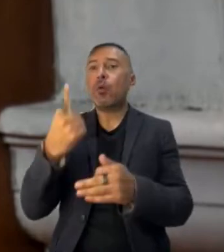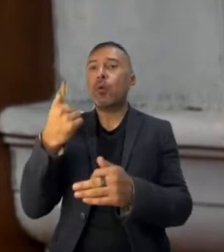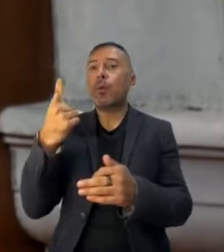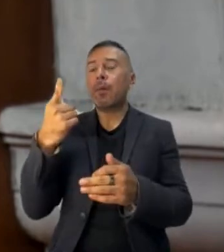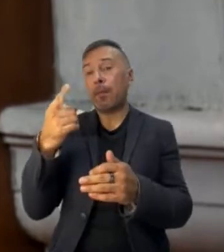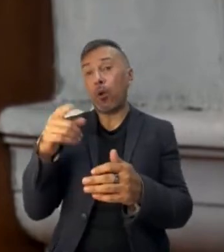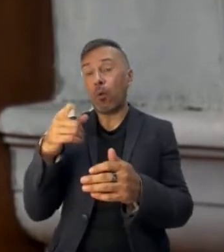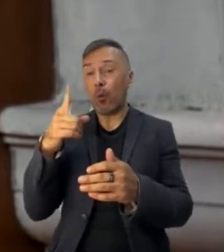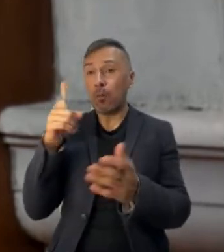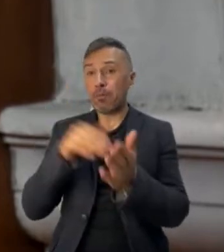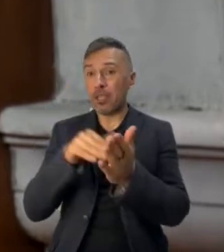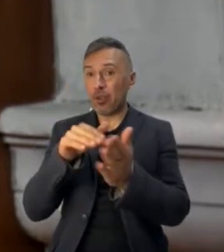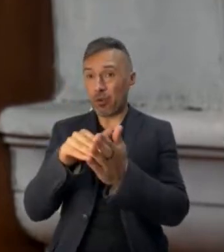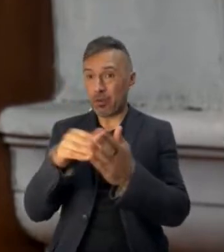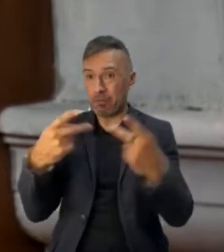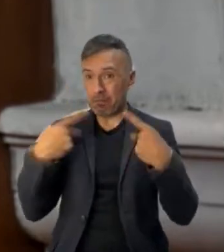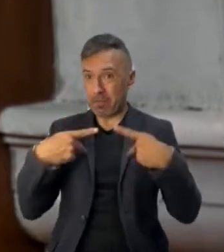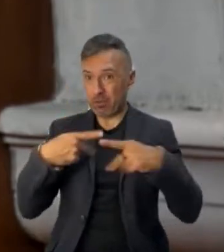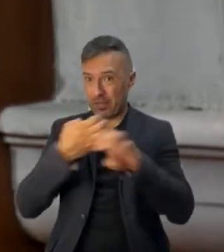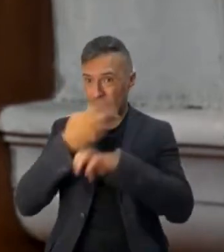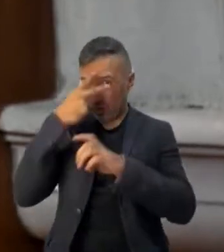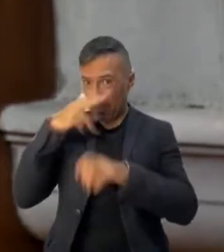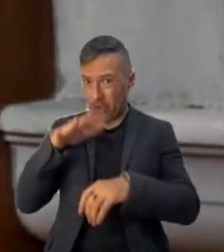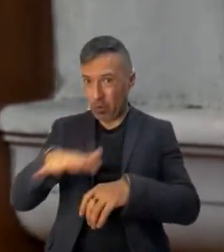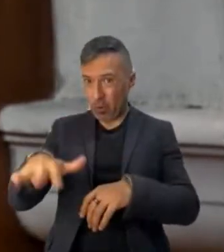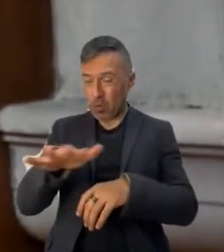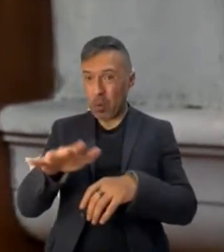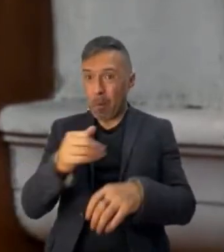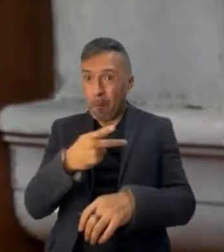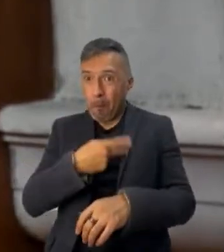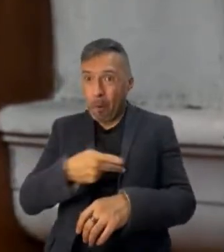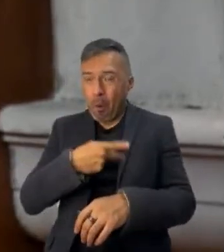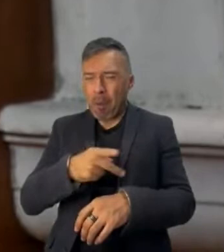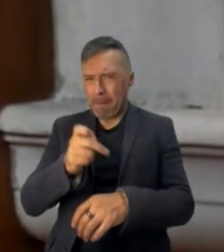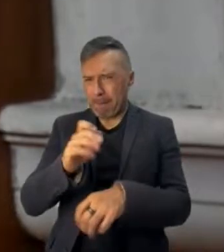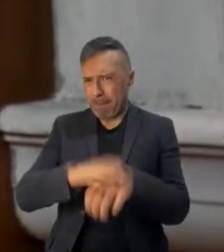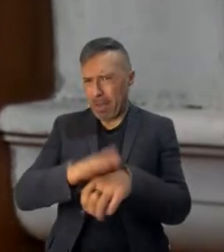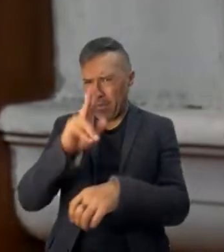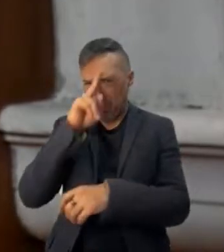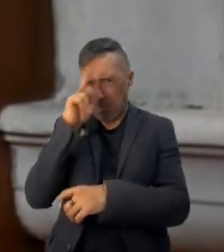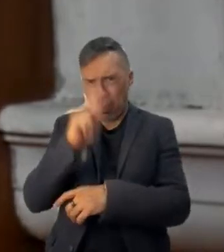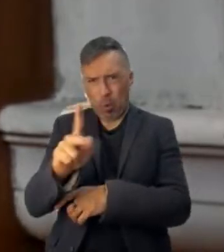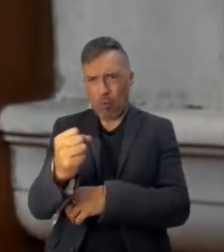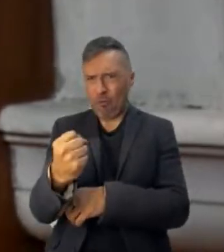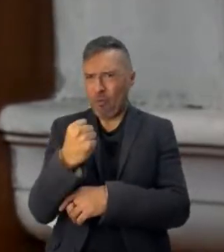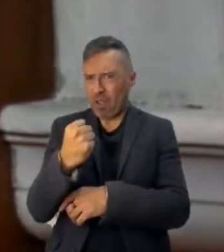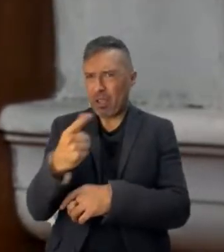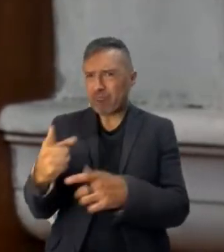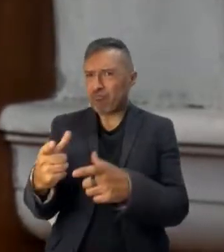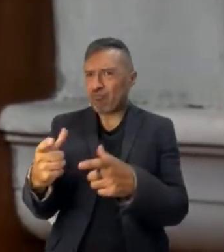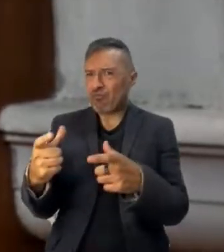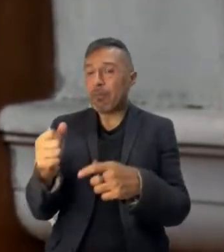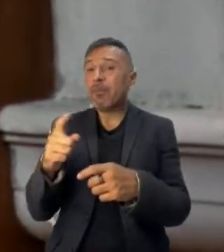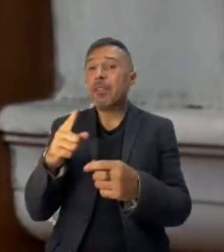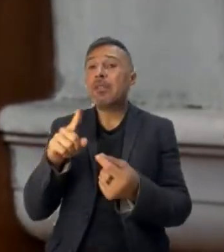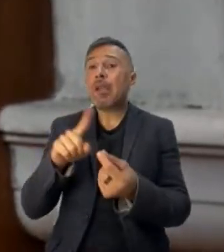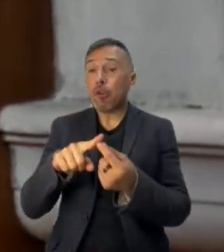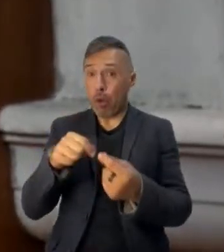son datos dados por nosotros mismos, son datos dados por el propio Coneval.